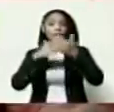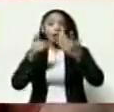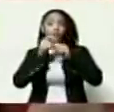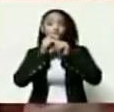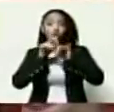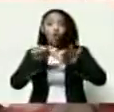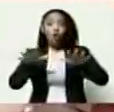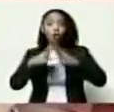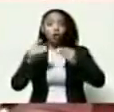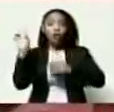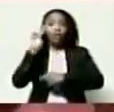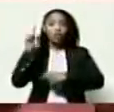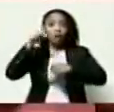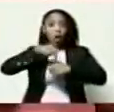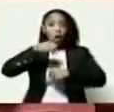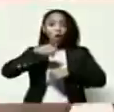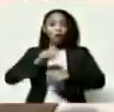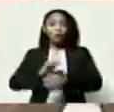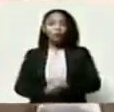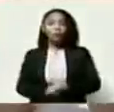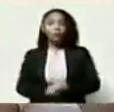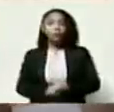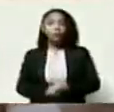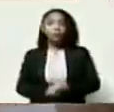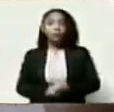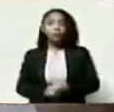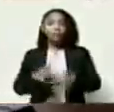desplegados en toda Venezuela hoy,